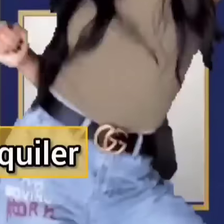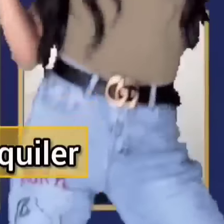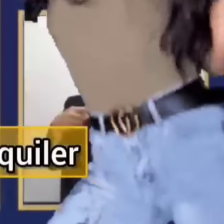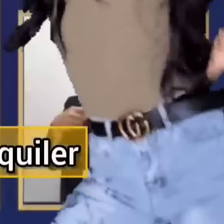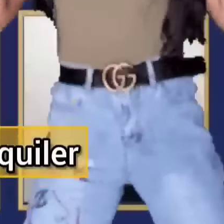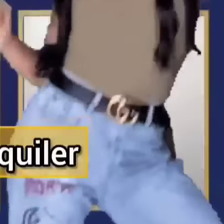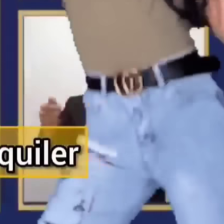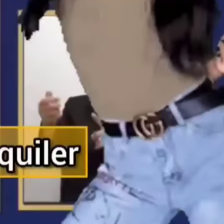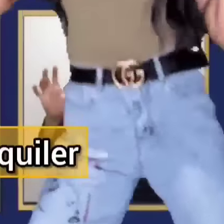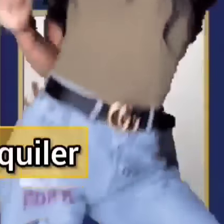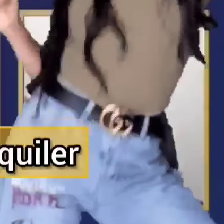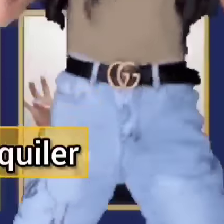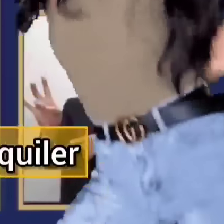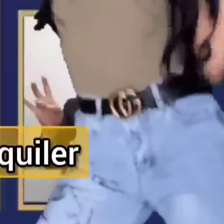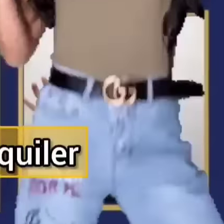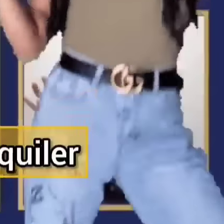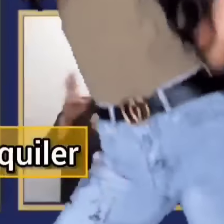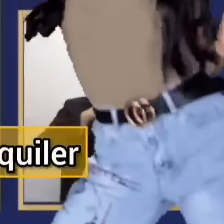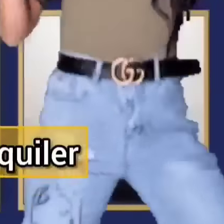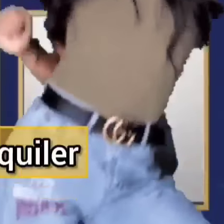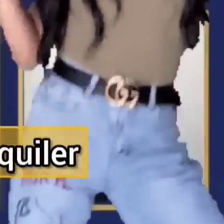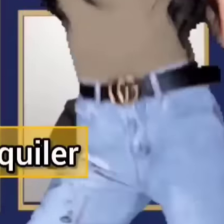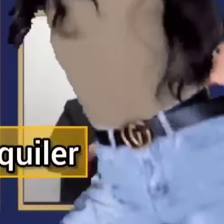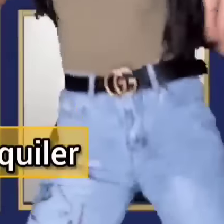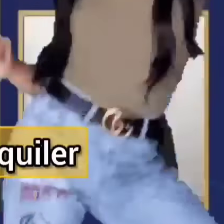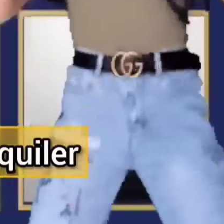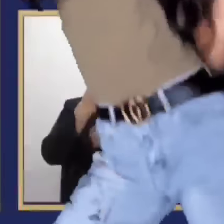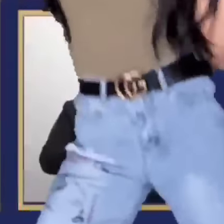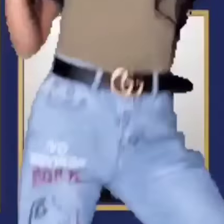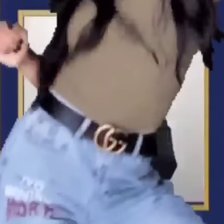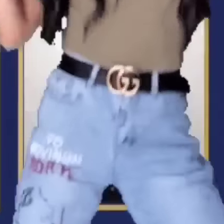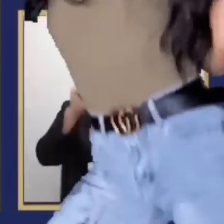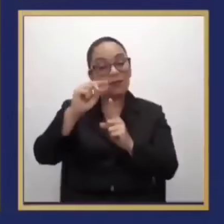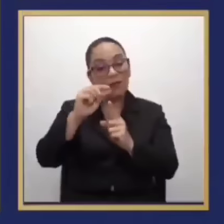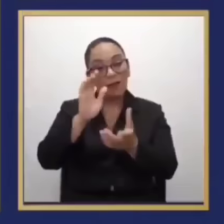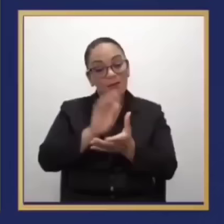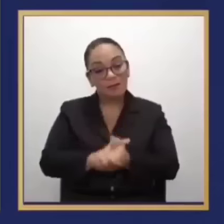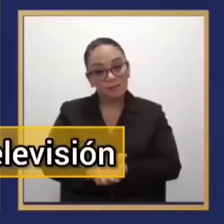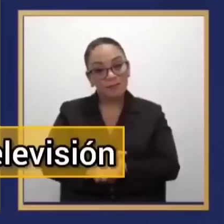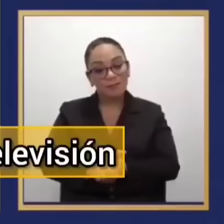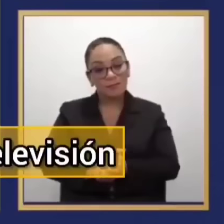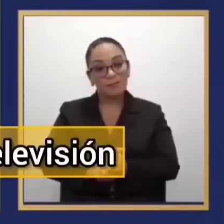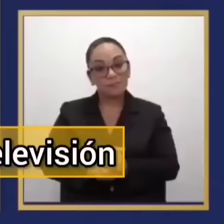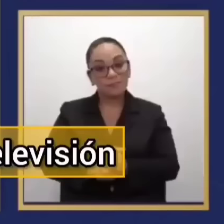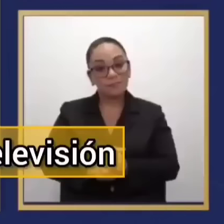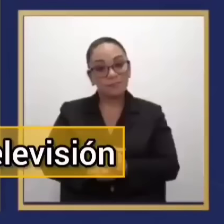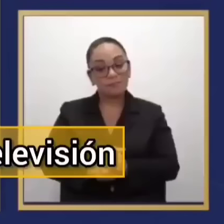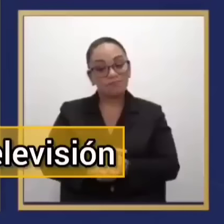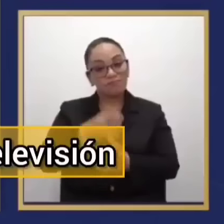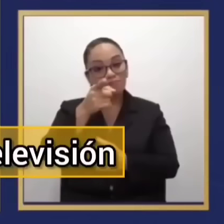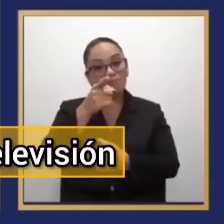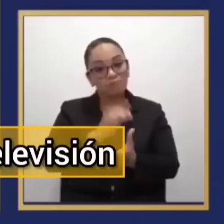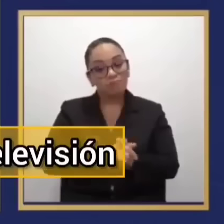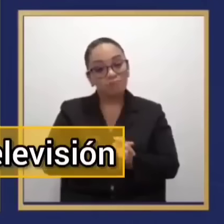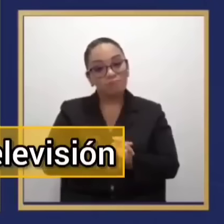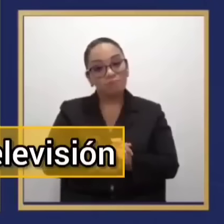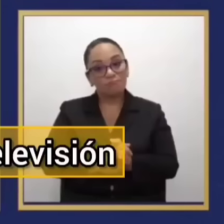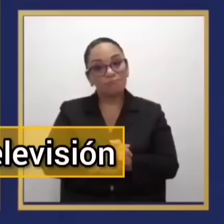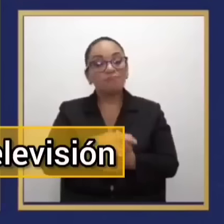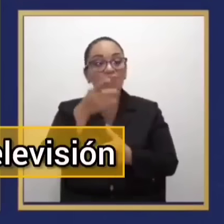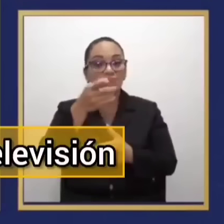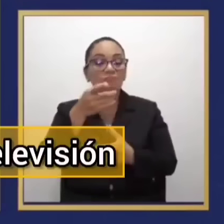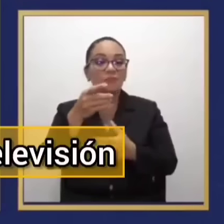le paga a usted todo un año de alquiler, porque esa es la palabra, de el bien de Manial,